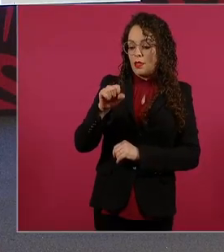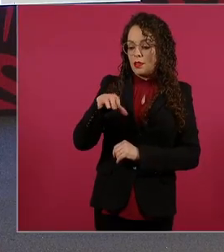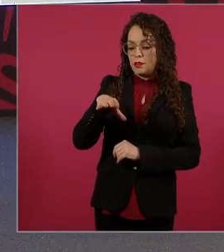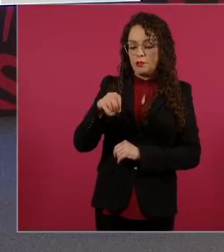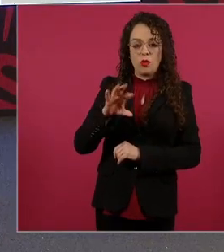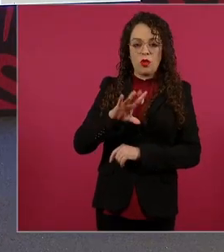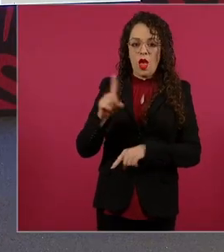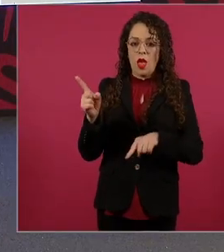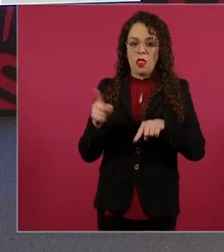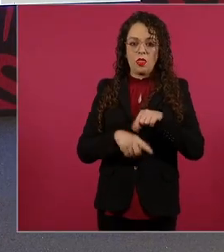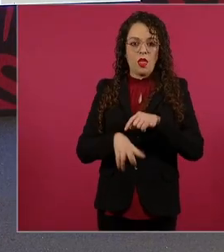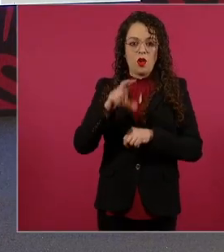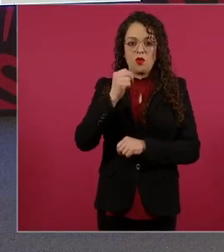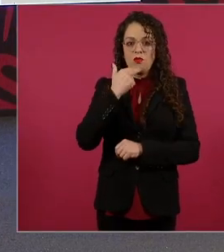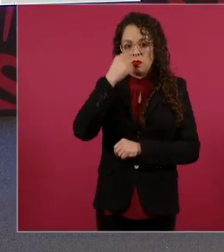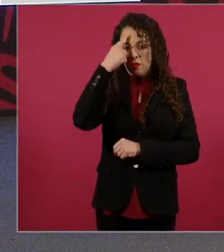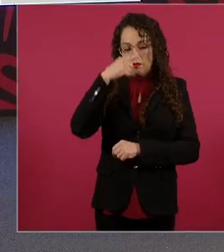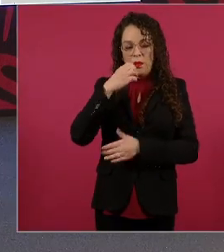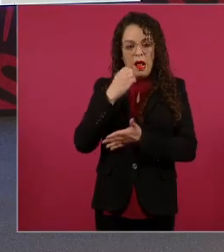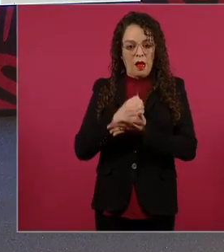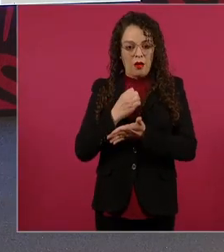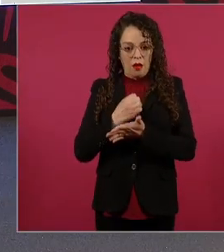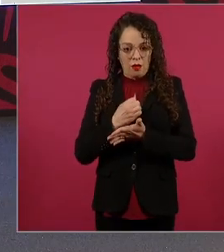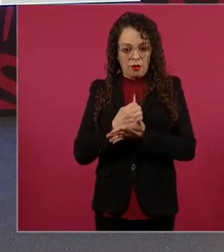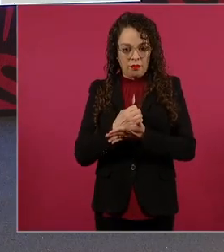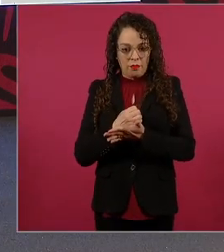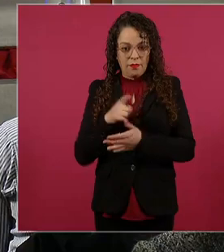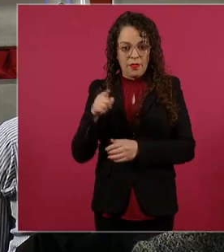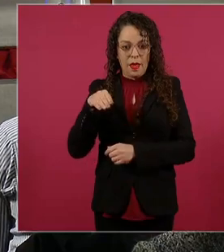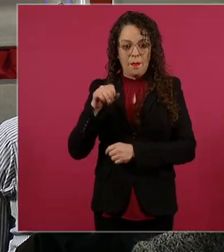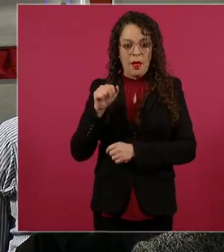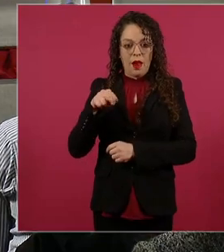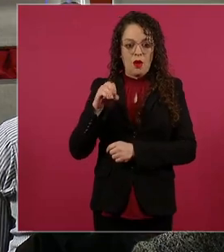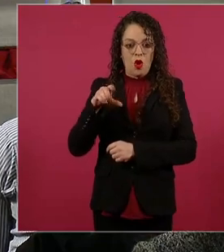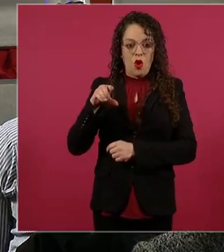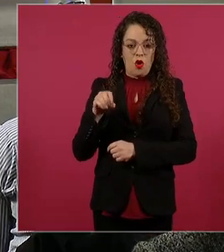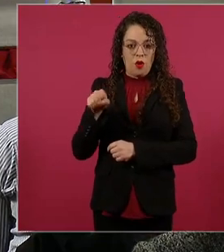y Manolo Jiménez Salinas este es el gobernador